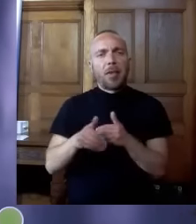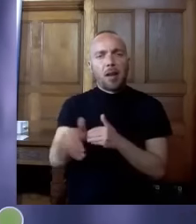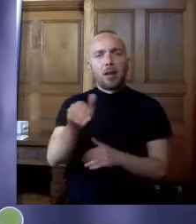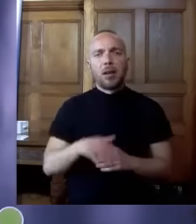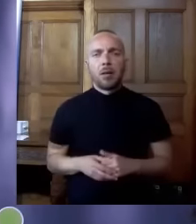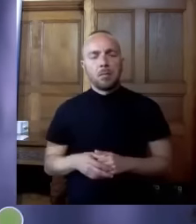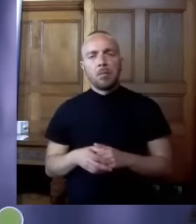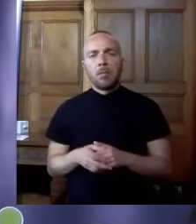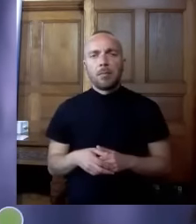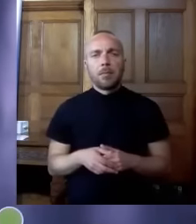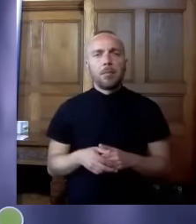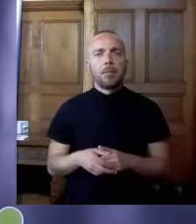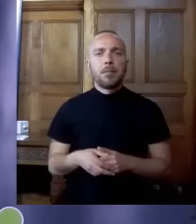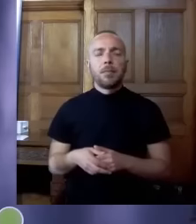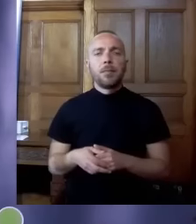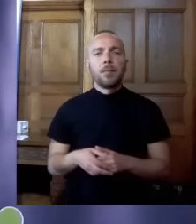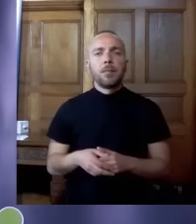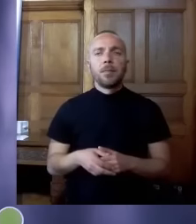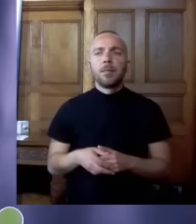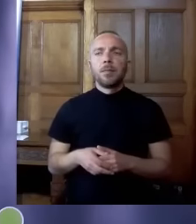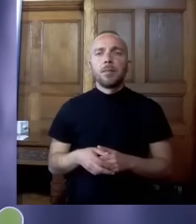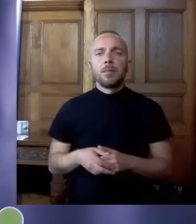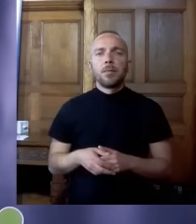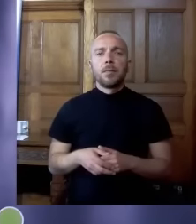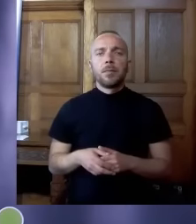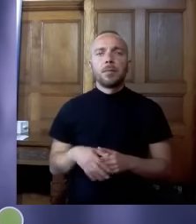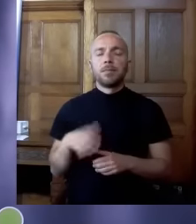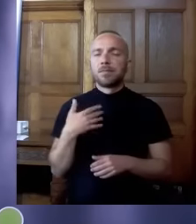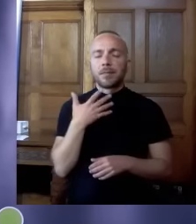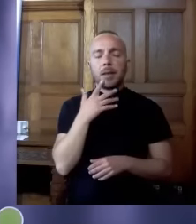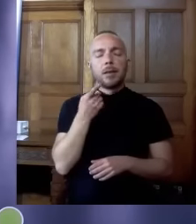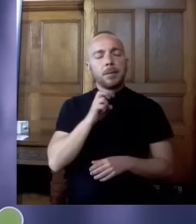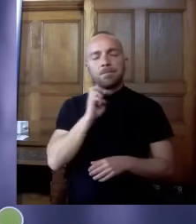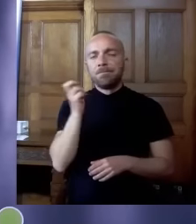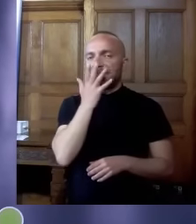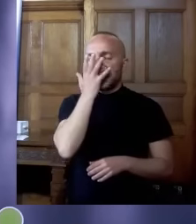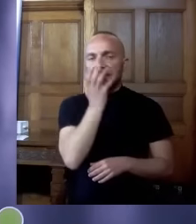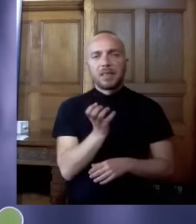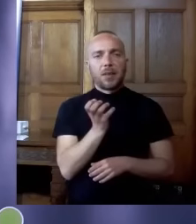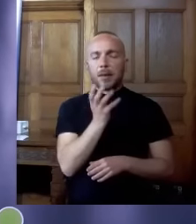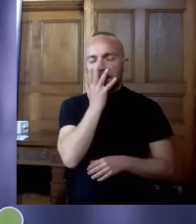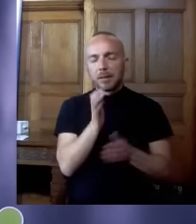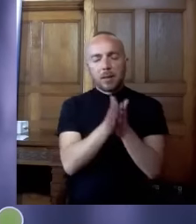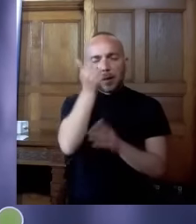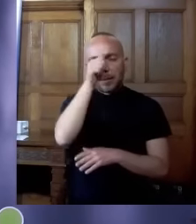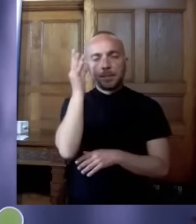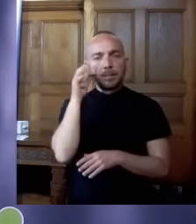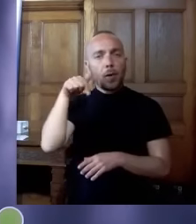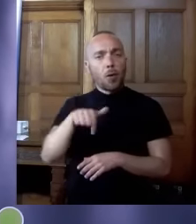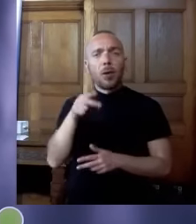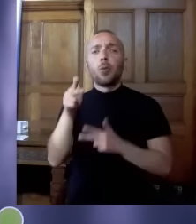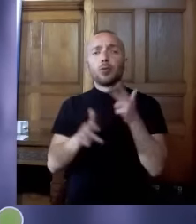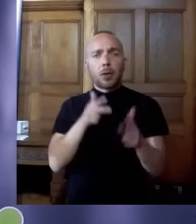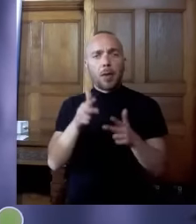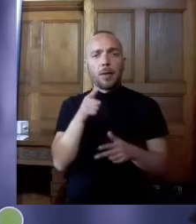y termino Qué tristeza compañeros y compañeras triste Ho en euskadi